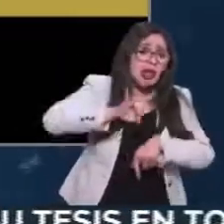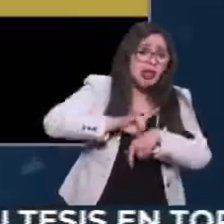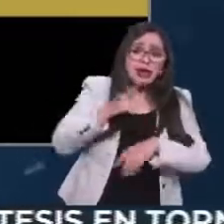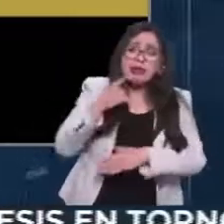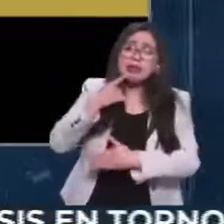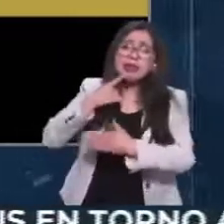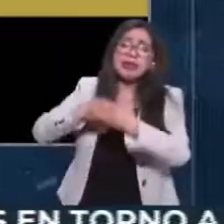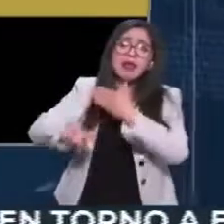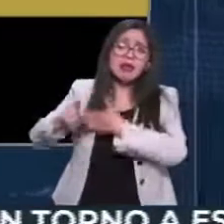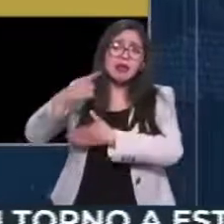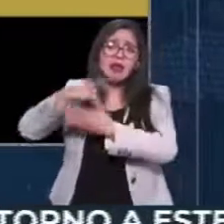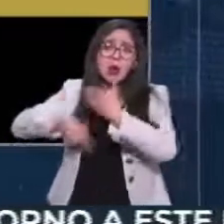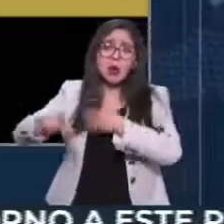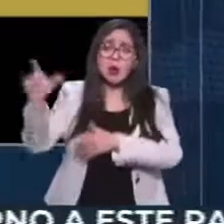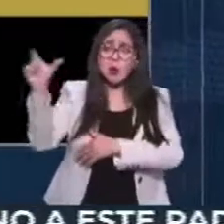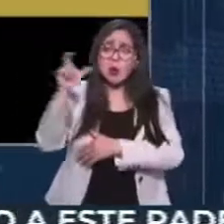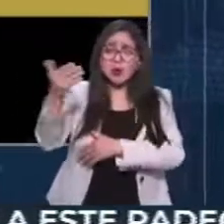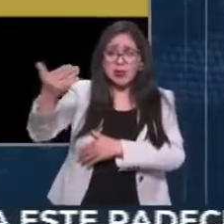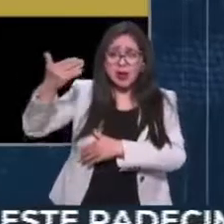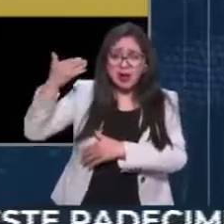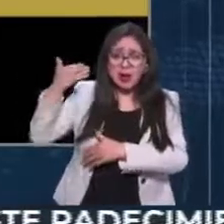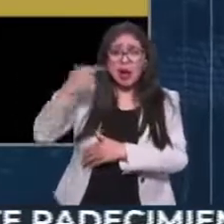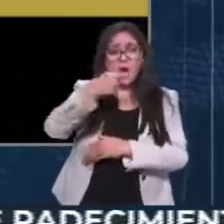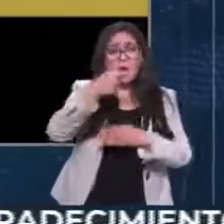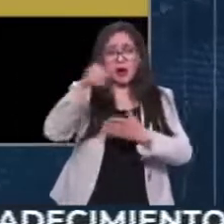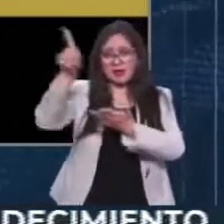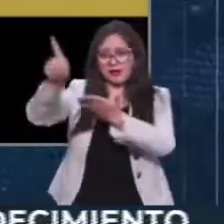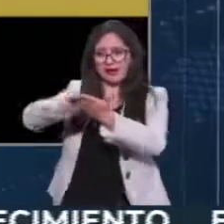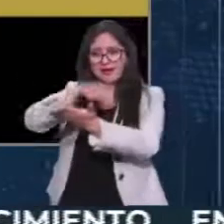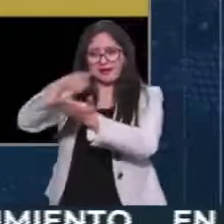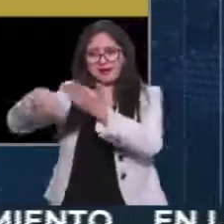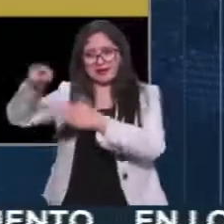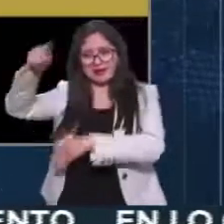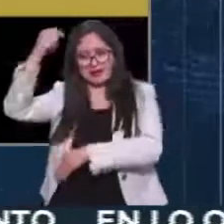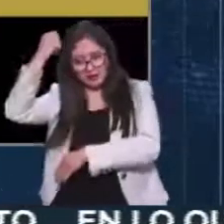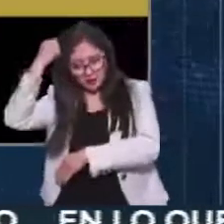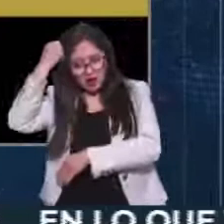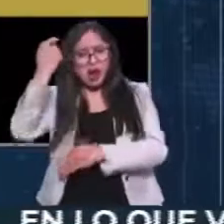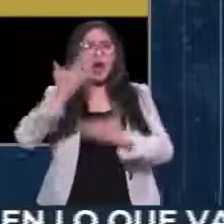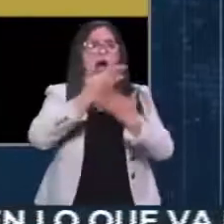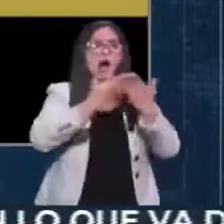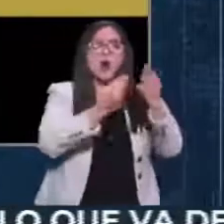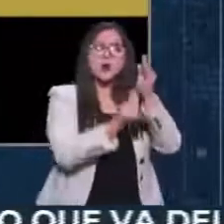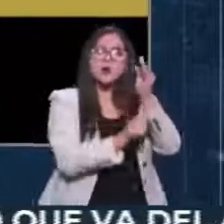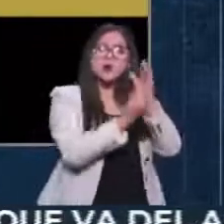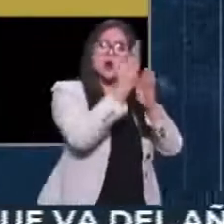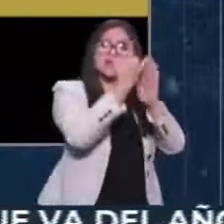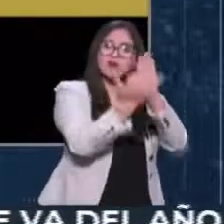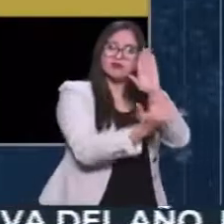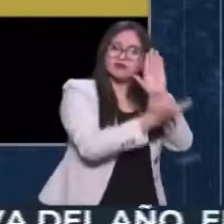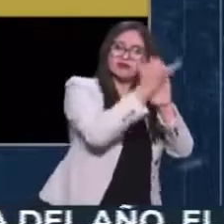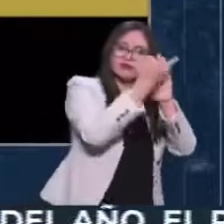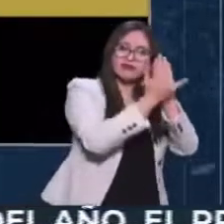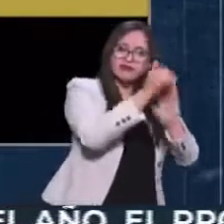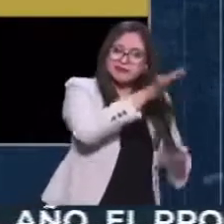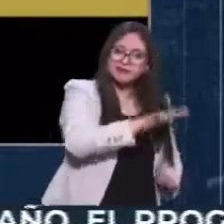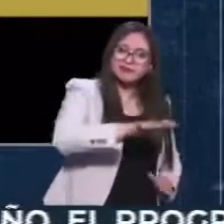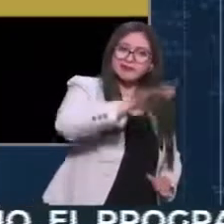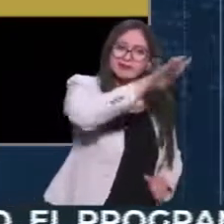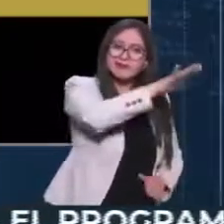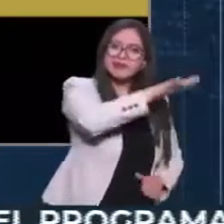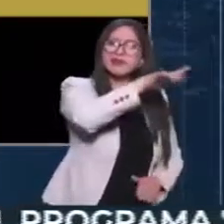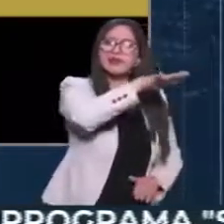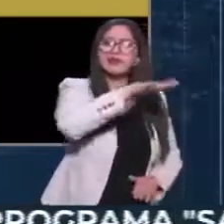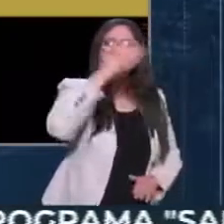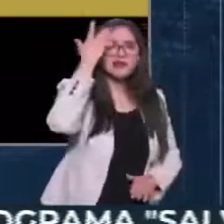proceso de cancelación y la construcción del nuevo aeropuerto, el ahora que tenía el ejército, pues